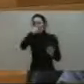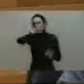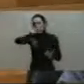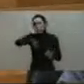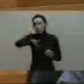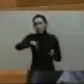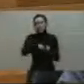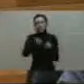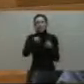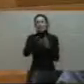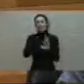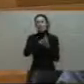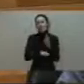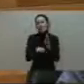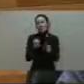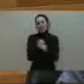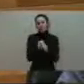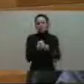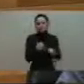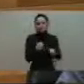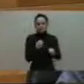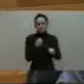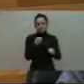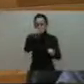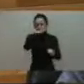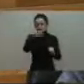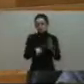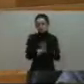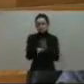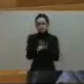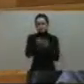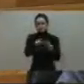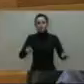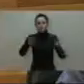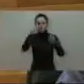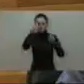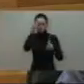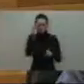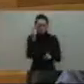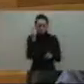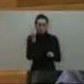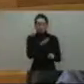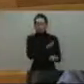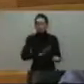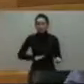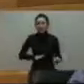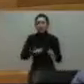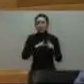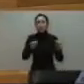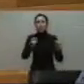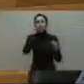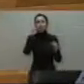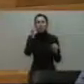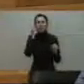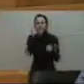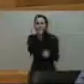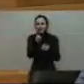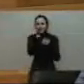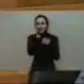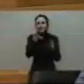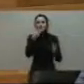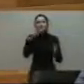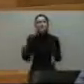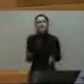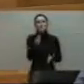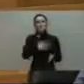las malas condiciones laborales que sufren los docentes interinos asturianos, que son manifiestamente mejorables y, por lo